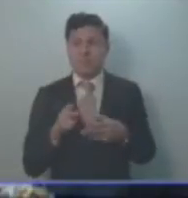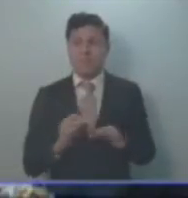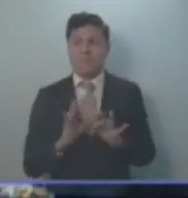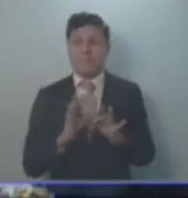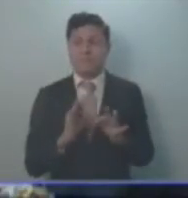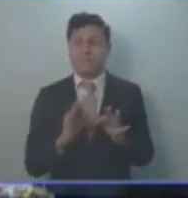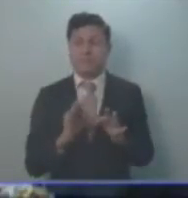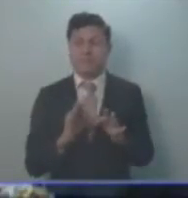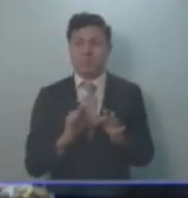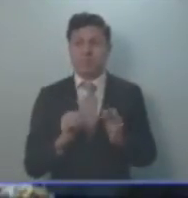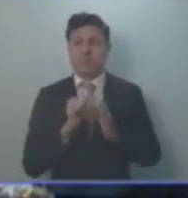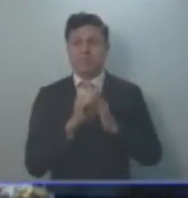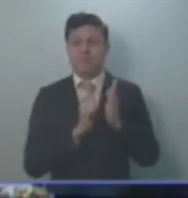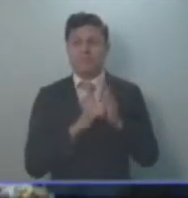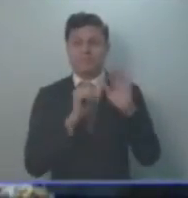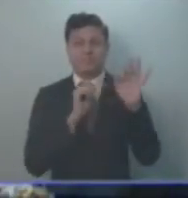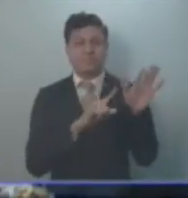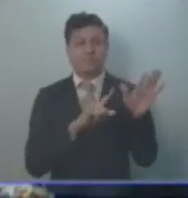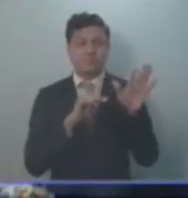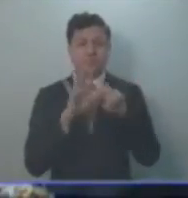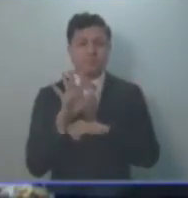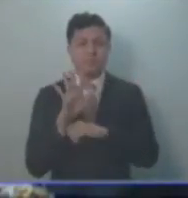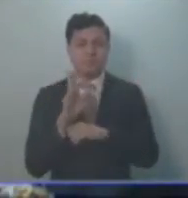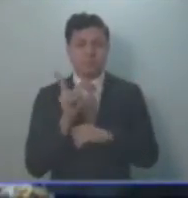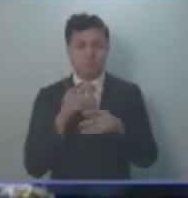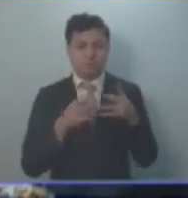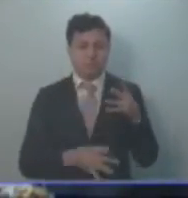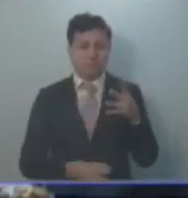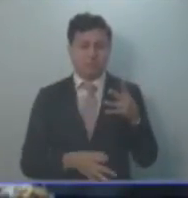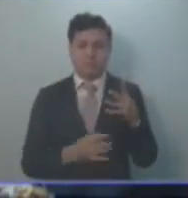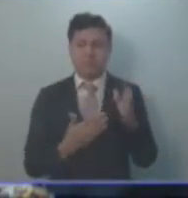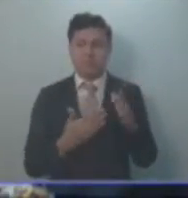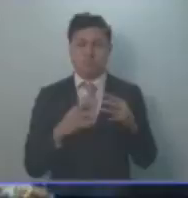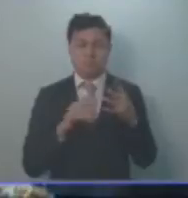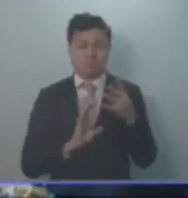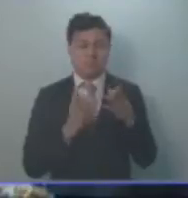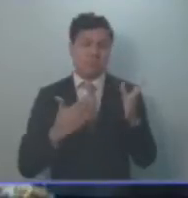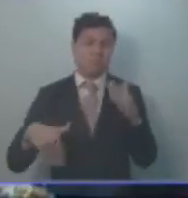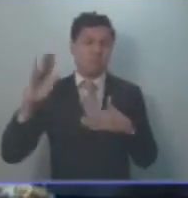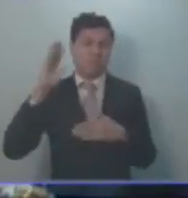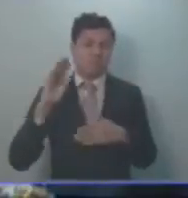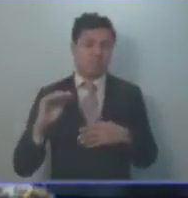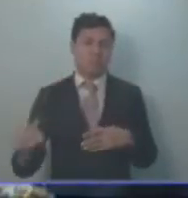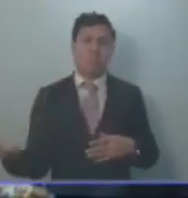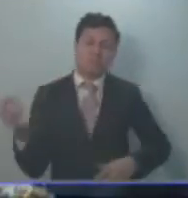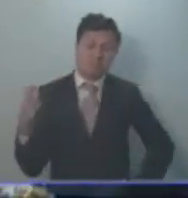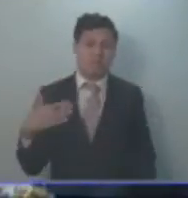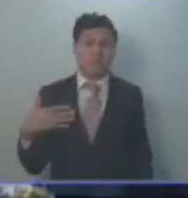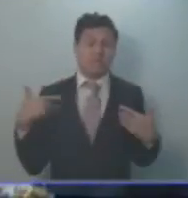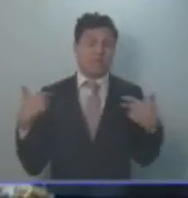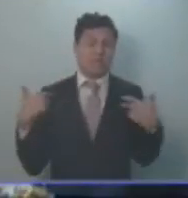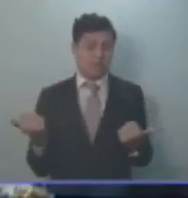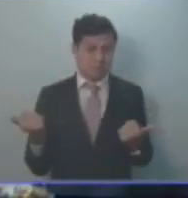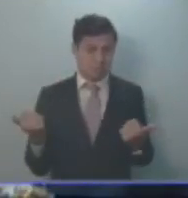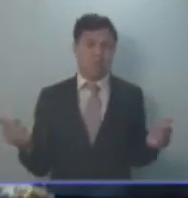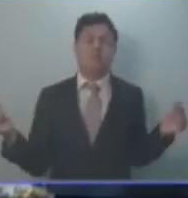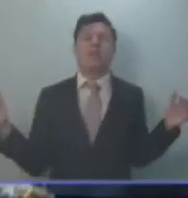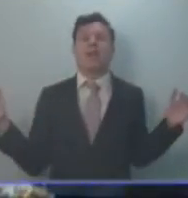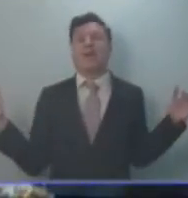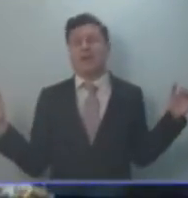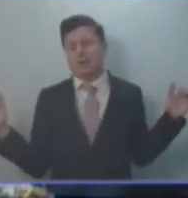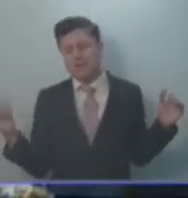Asimismo, en su artículo 65 de la misma ley primaria, establece que la salud de los habitantes de la